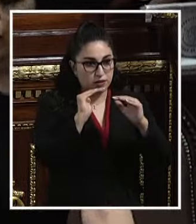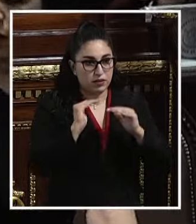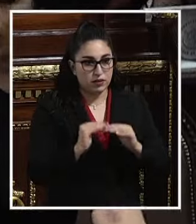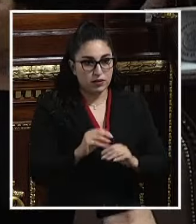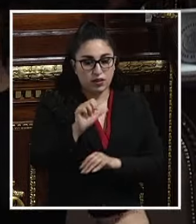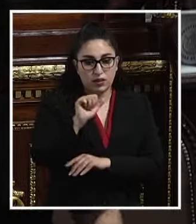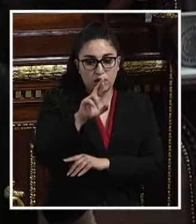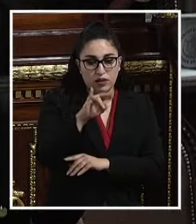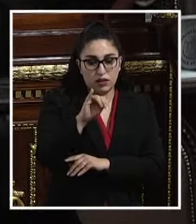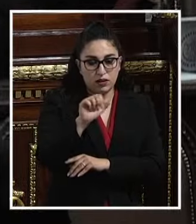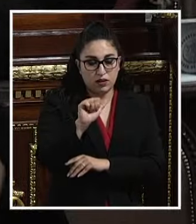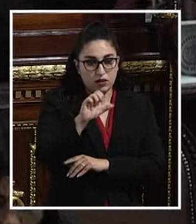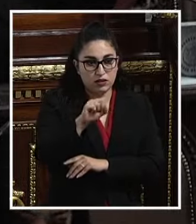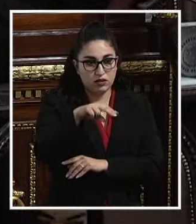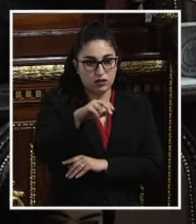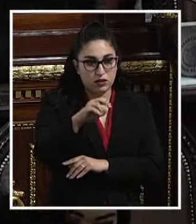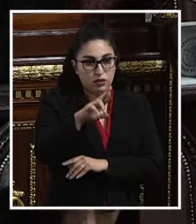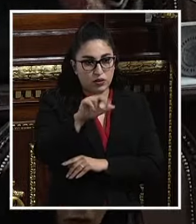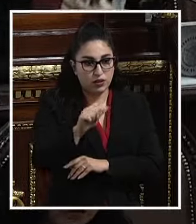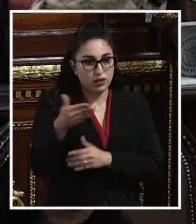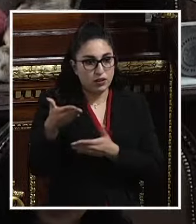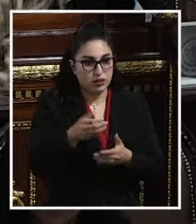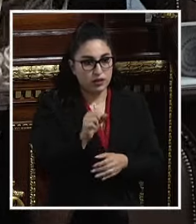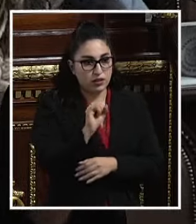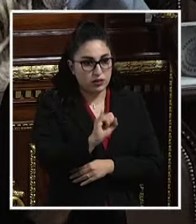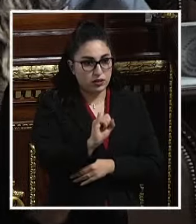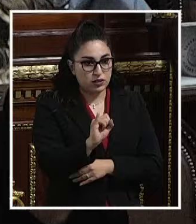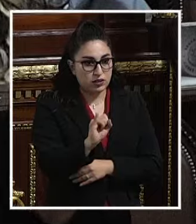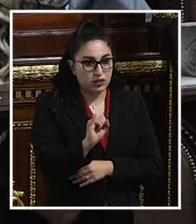Arias Contreras Nora, presente.